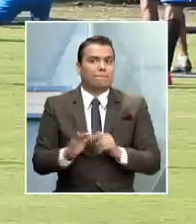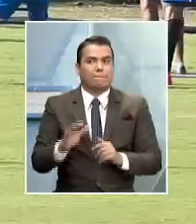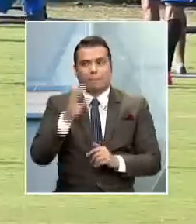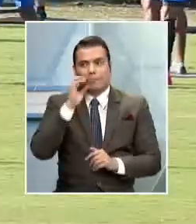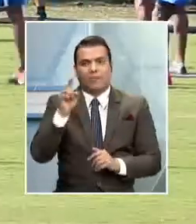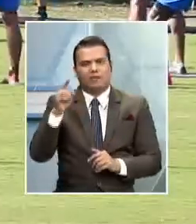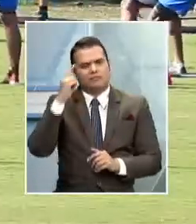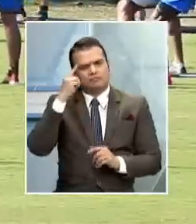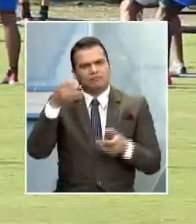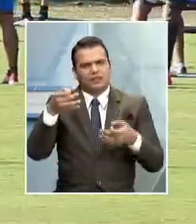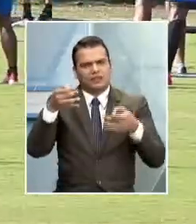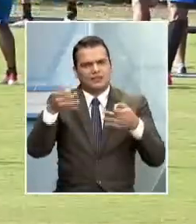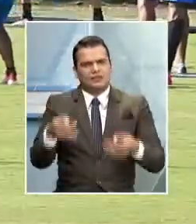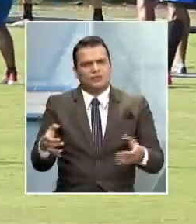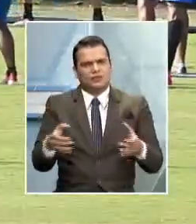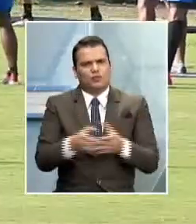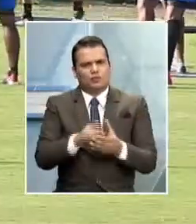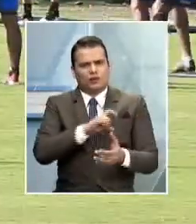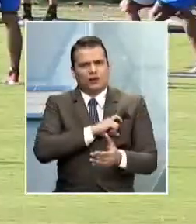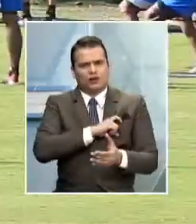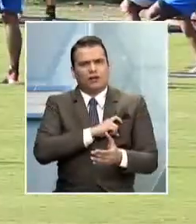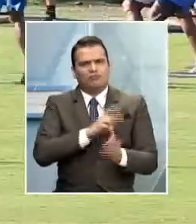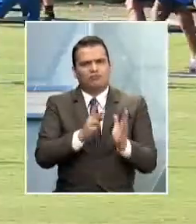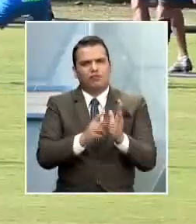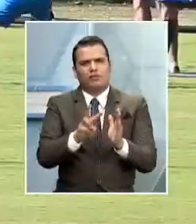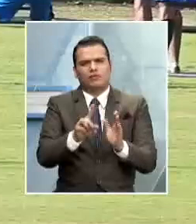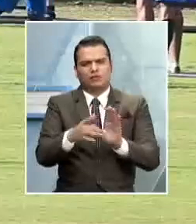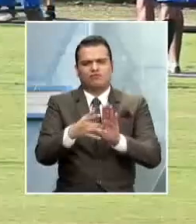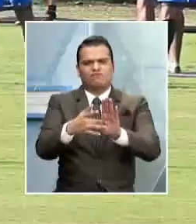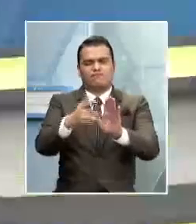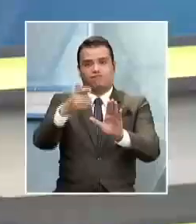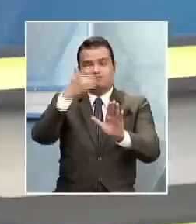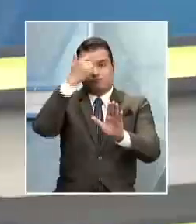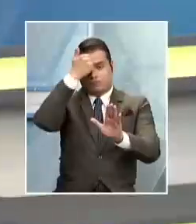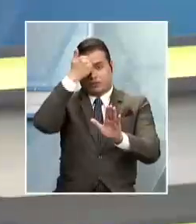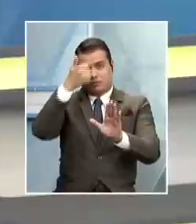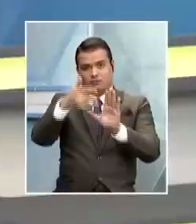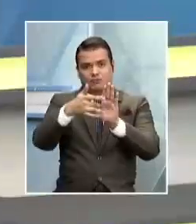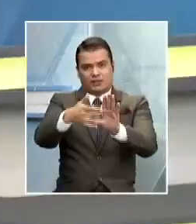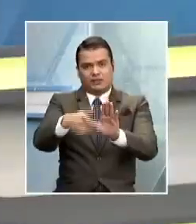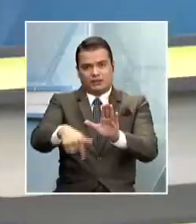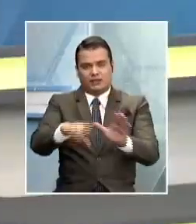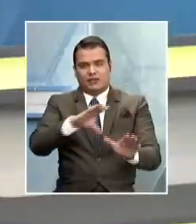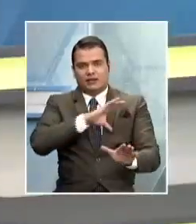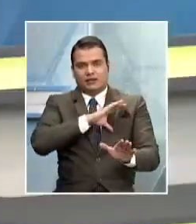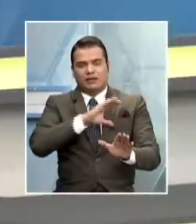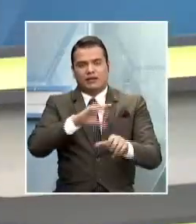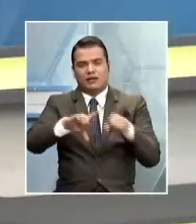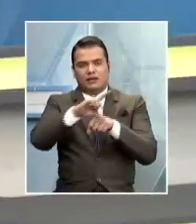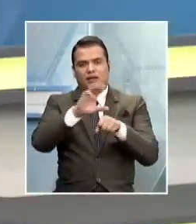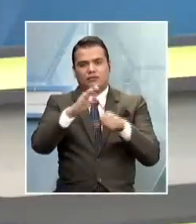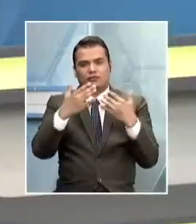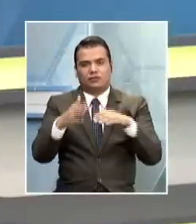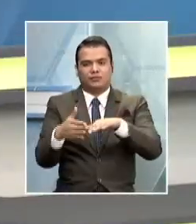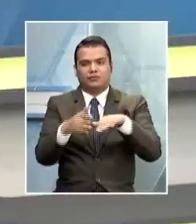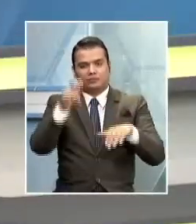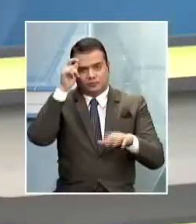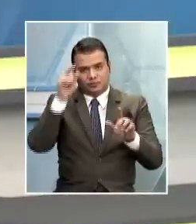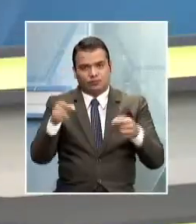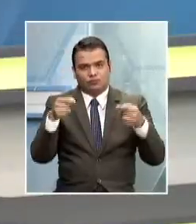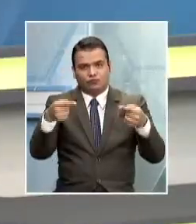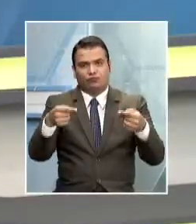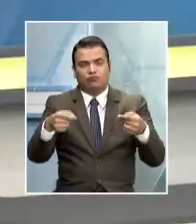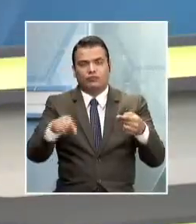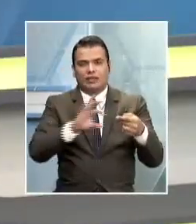Ricard confía en la nómina del Cali 2021 para figurar en la liga. América juega el próximo sábado 8:10 de la noche frente al Junior